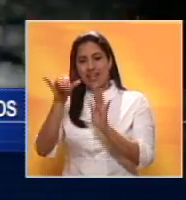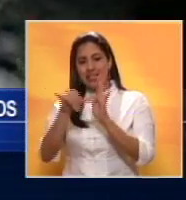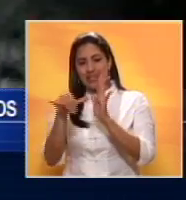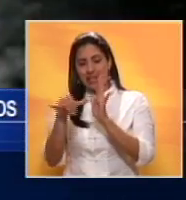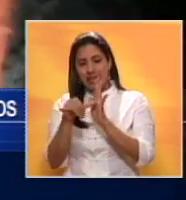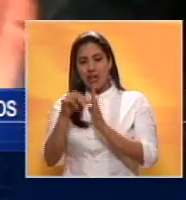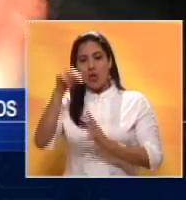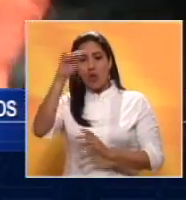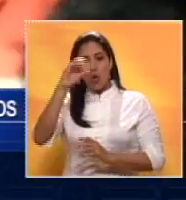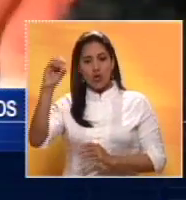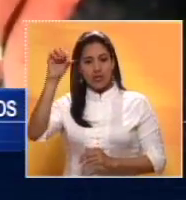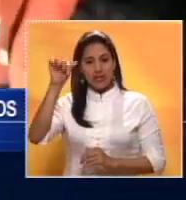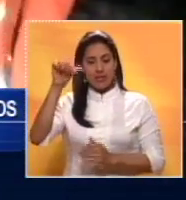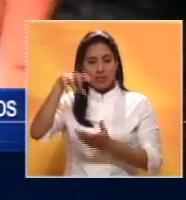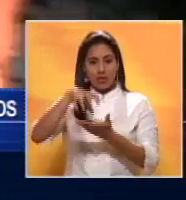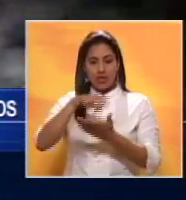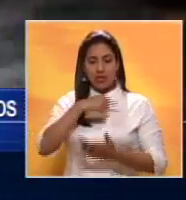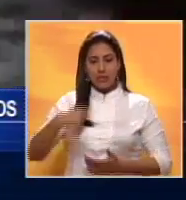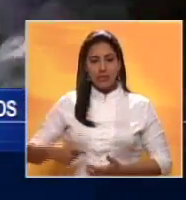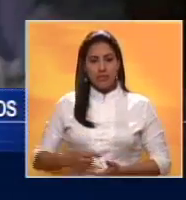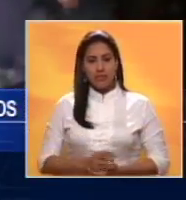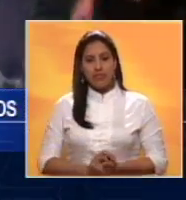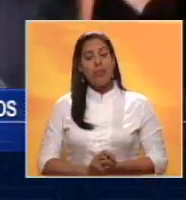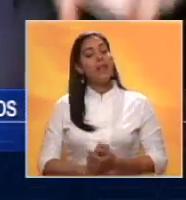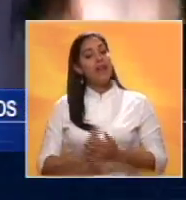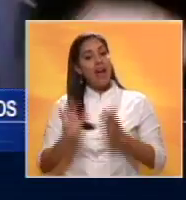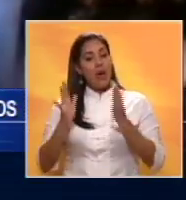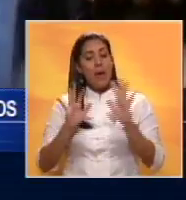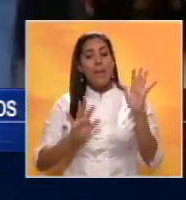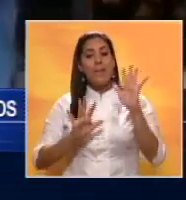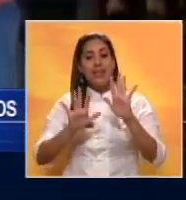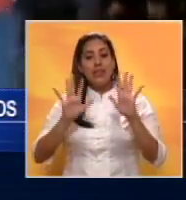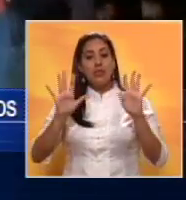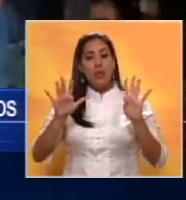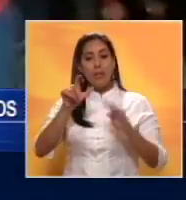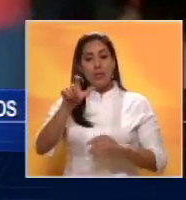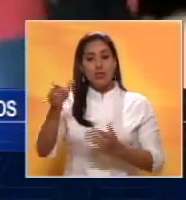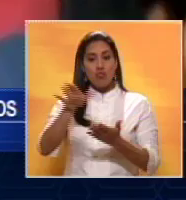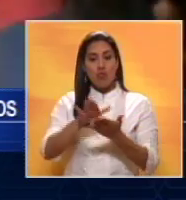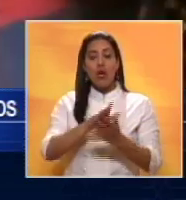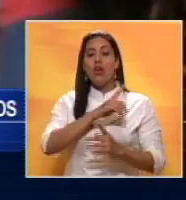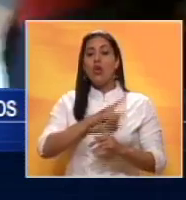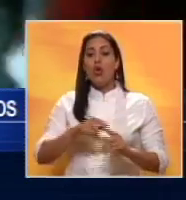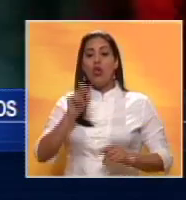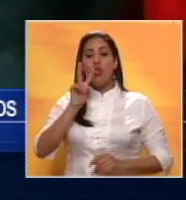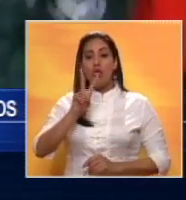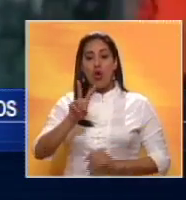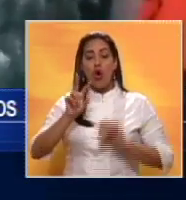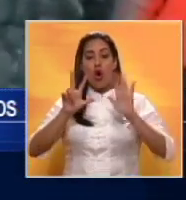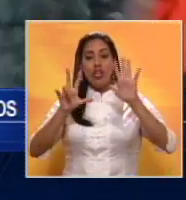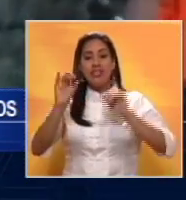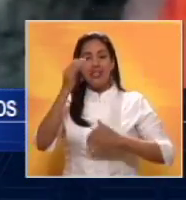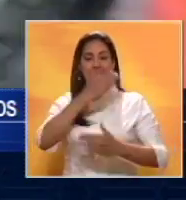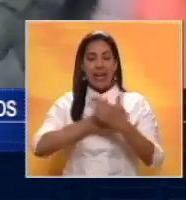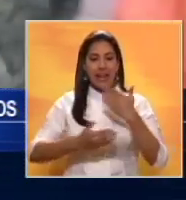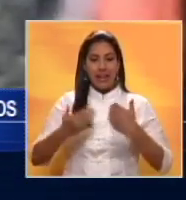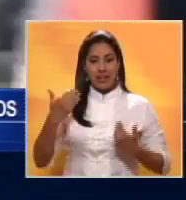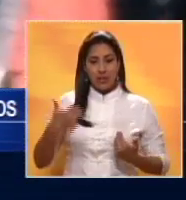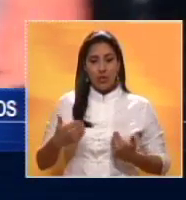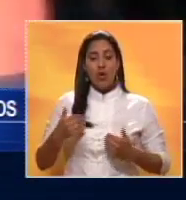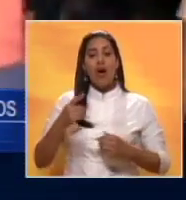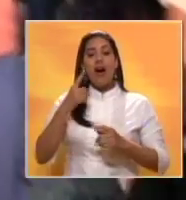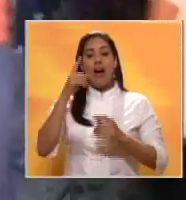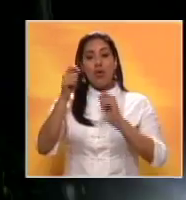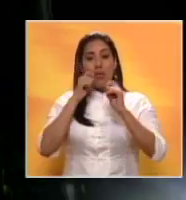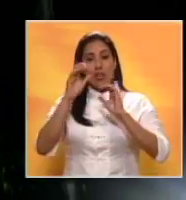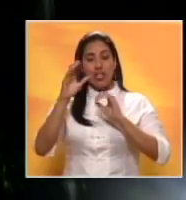región noroccidental de Xiangshan. Causaron al menos 19 muertos y 280 heridos. Medios